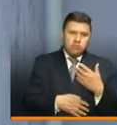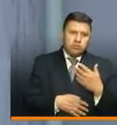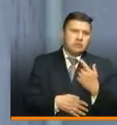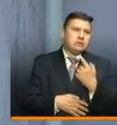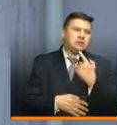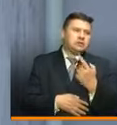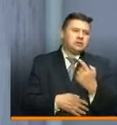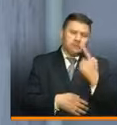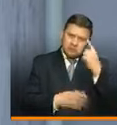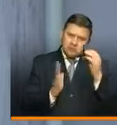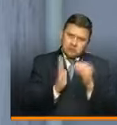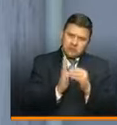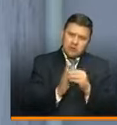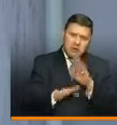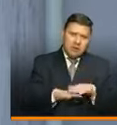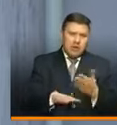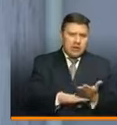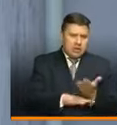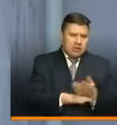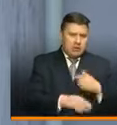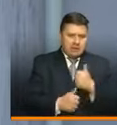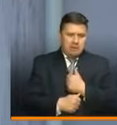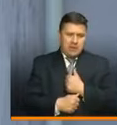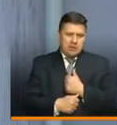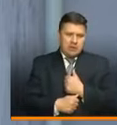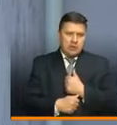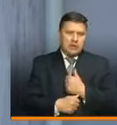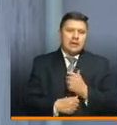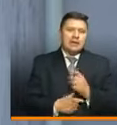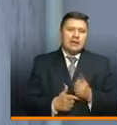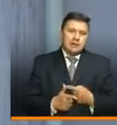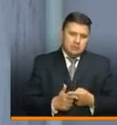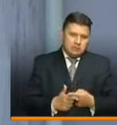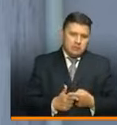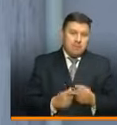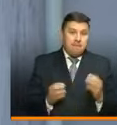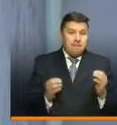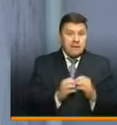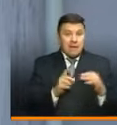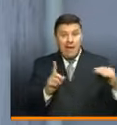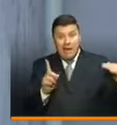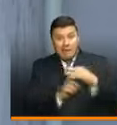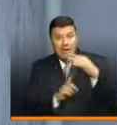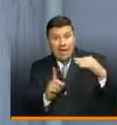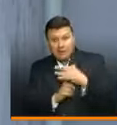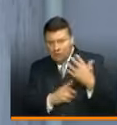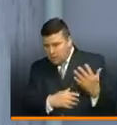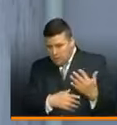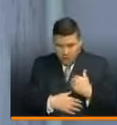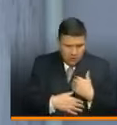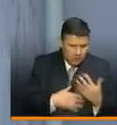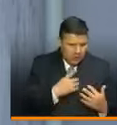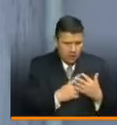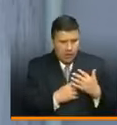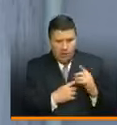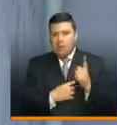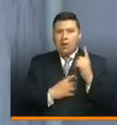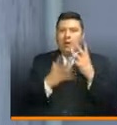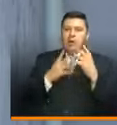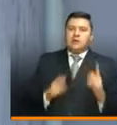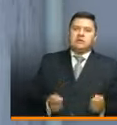digamos, consistentes con las recomendaciones que nosotros mismos estamos dando. Entonces, los más afectados van a ser, en primer lugar, por supuesto,